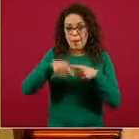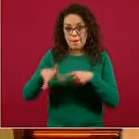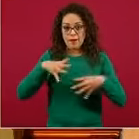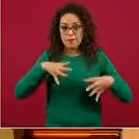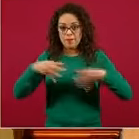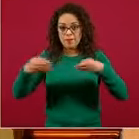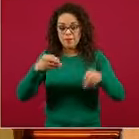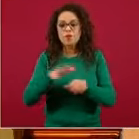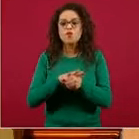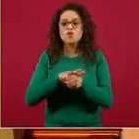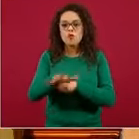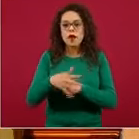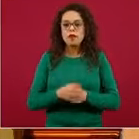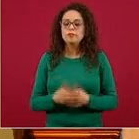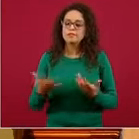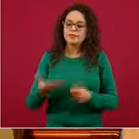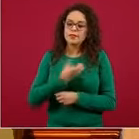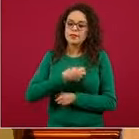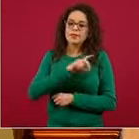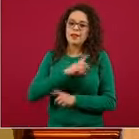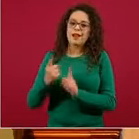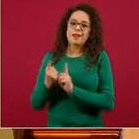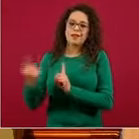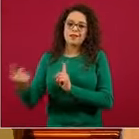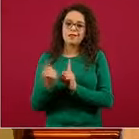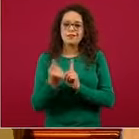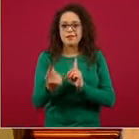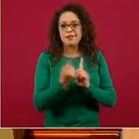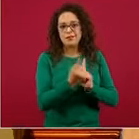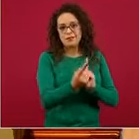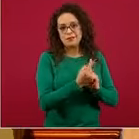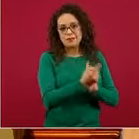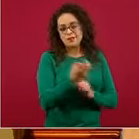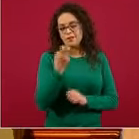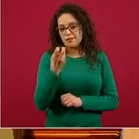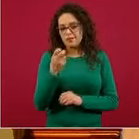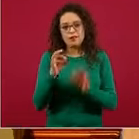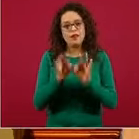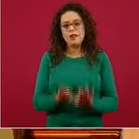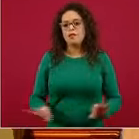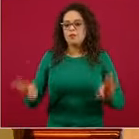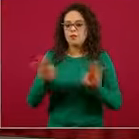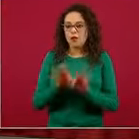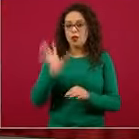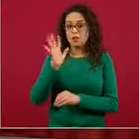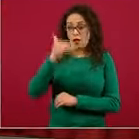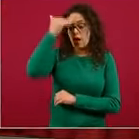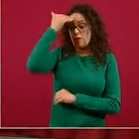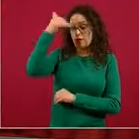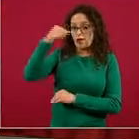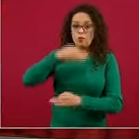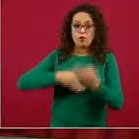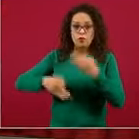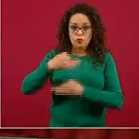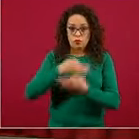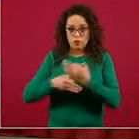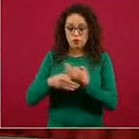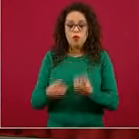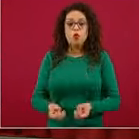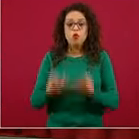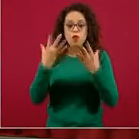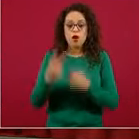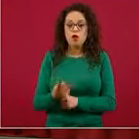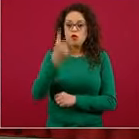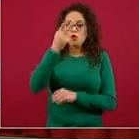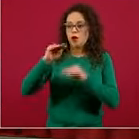precisamente el poder mantener la sana distancia. Esta sana distancia que sabemos idealmente 2 metros